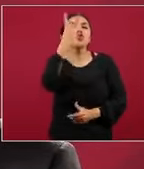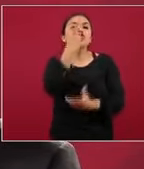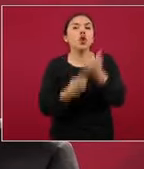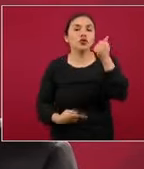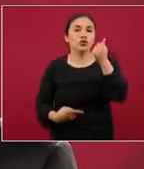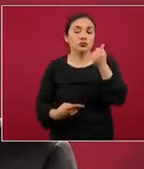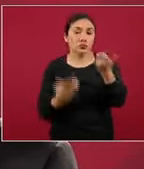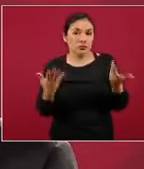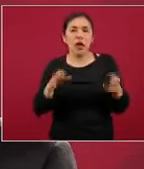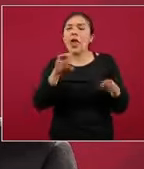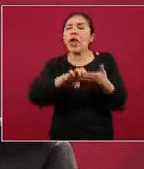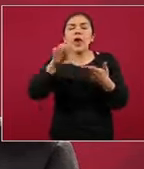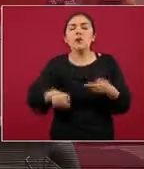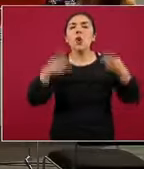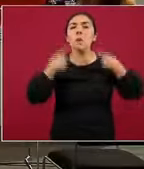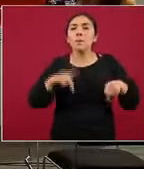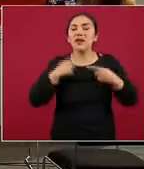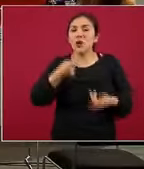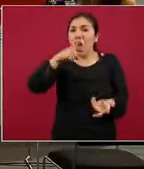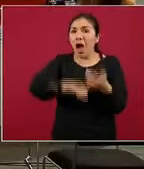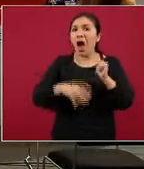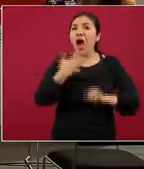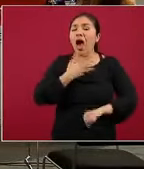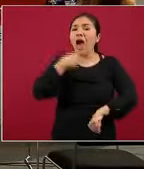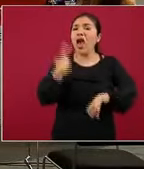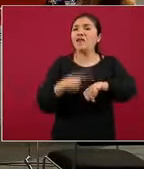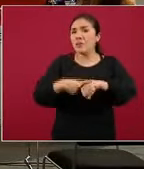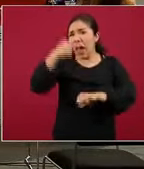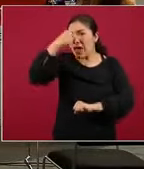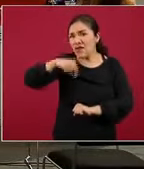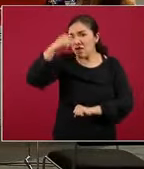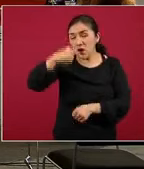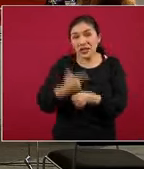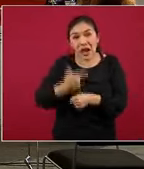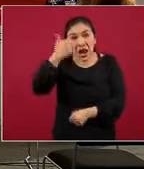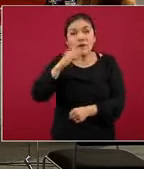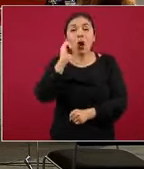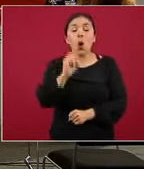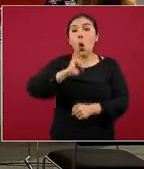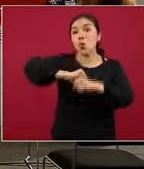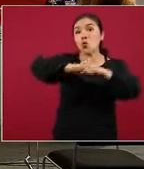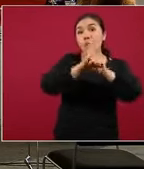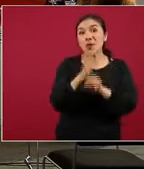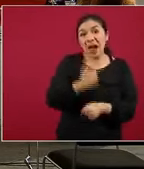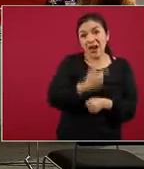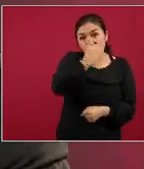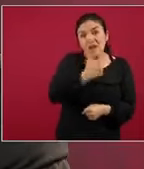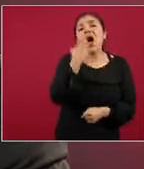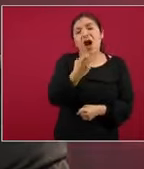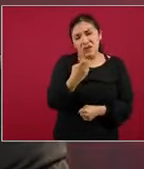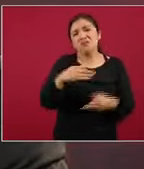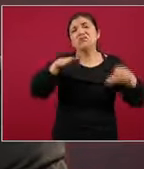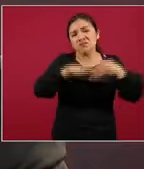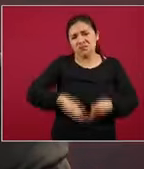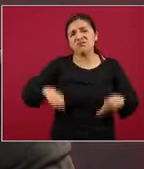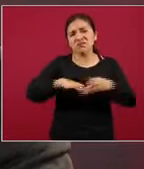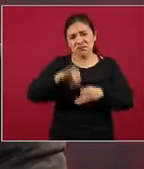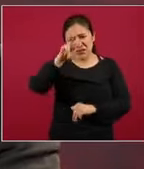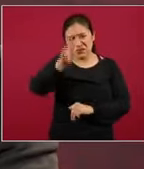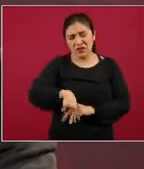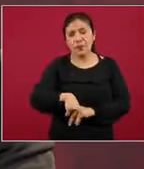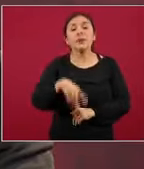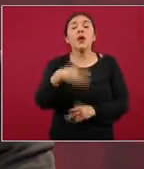que tienen influenza grave y COVID grave, este es un fenómeno frecuente. Por último, desafortunadamente